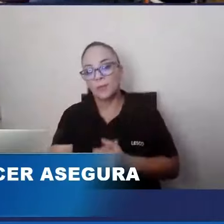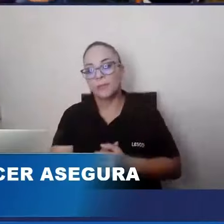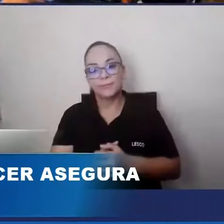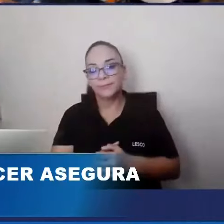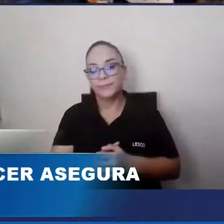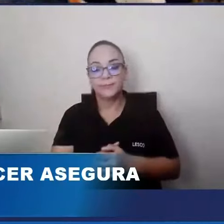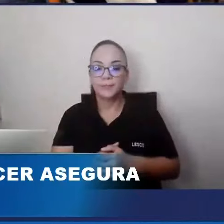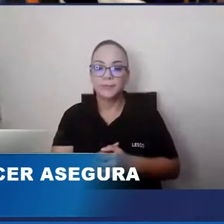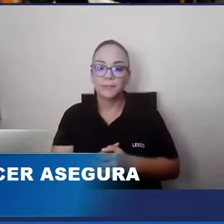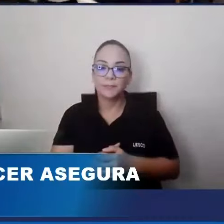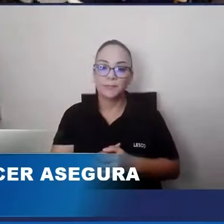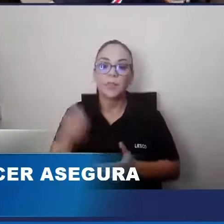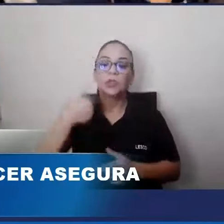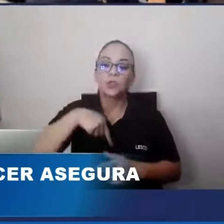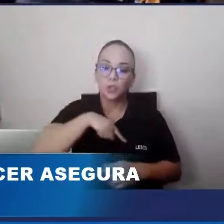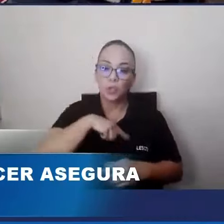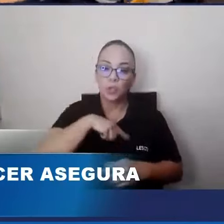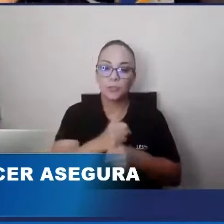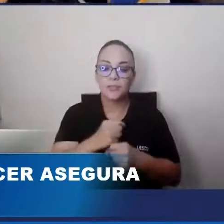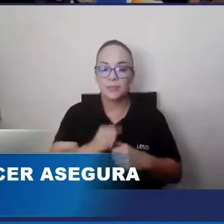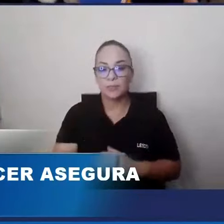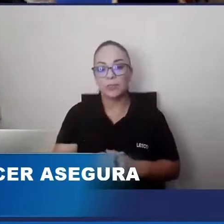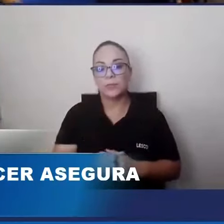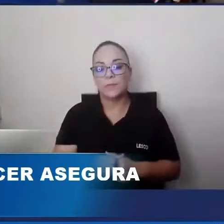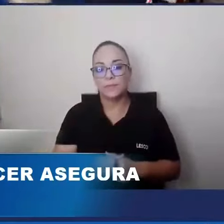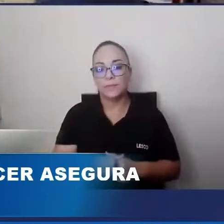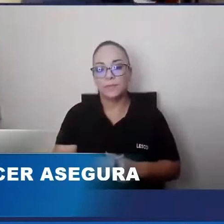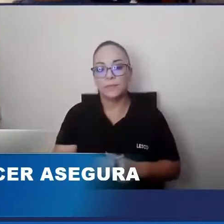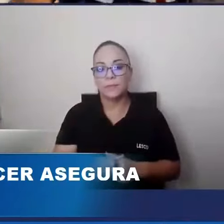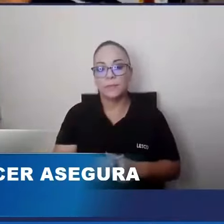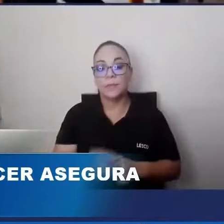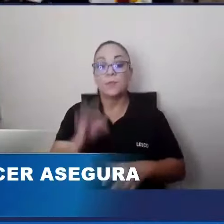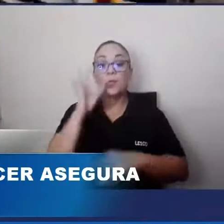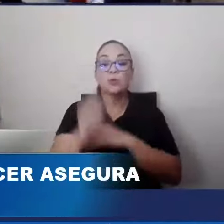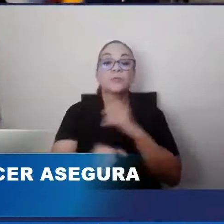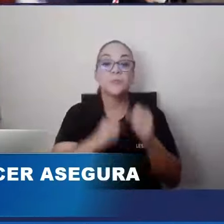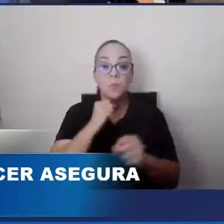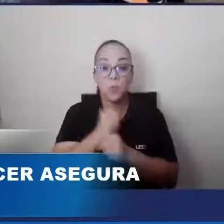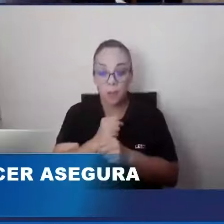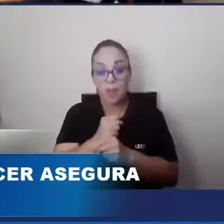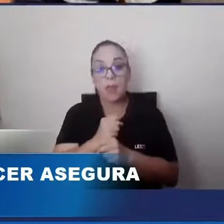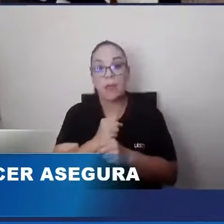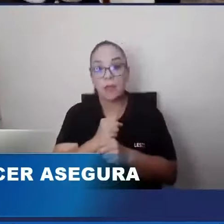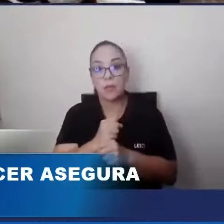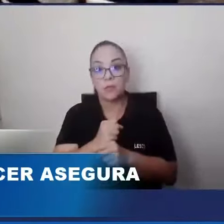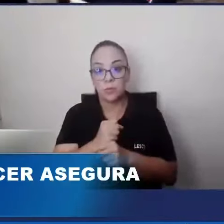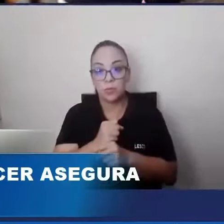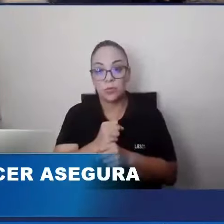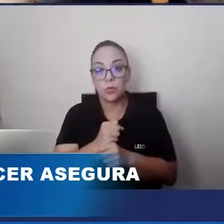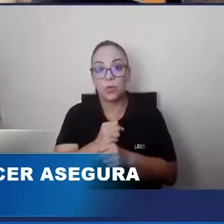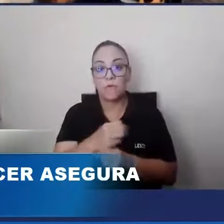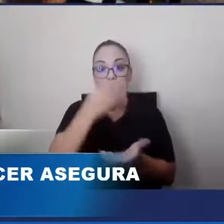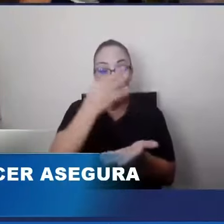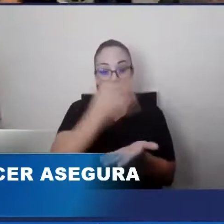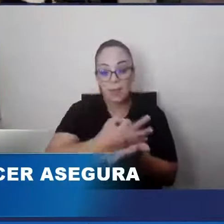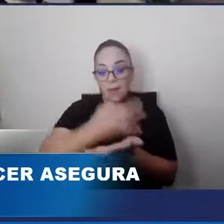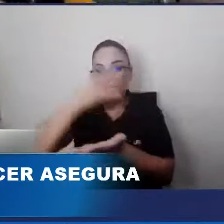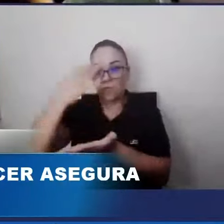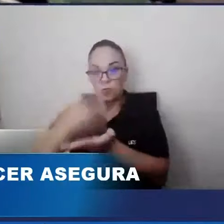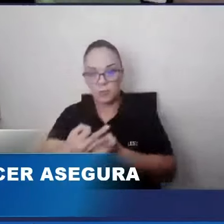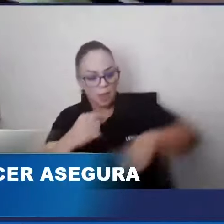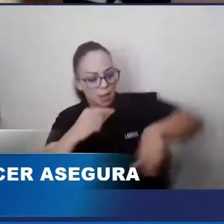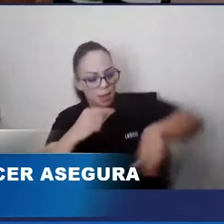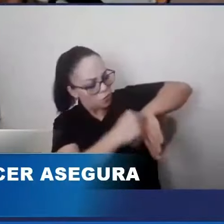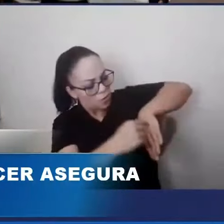Nosotros lo hicimos. Y el año entrante, cada frontera por tierra, por aire y